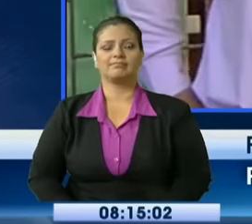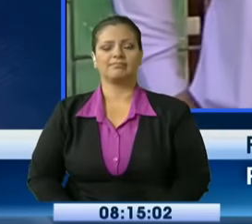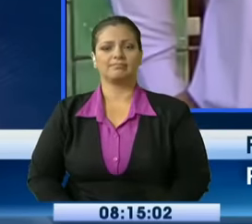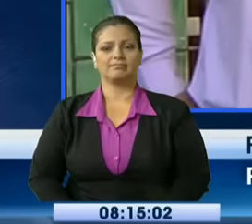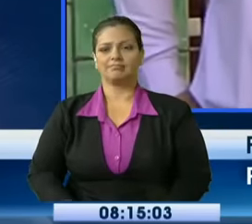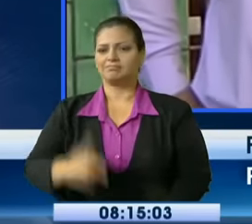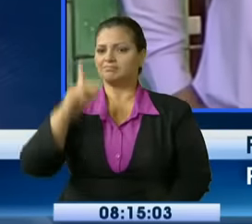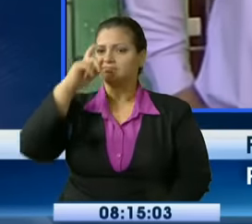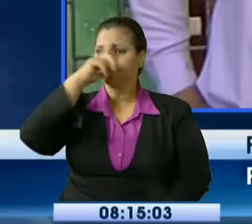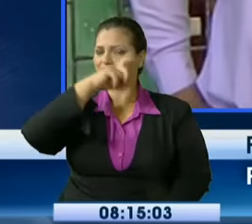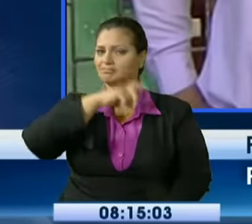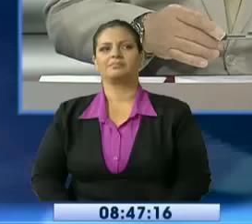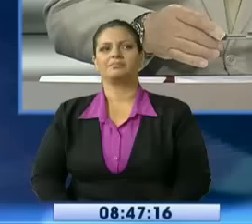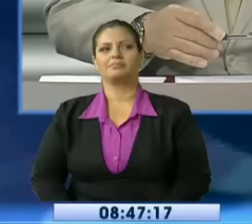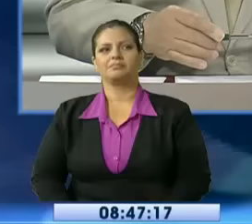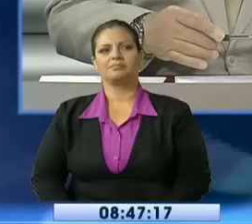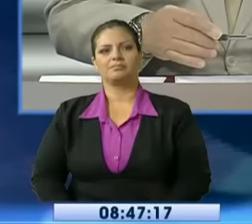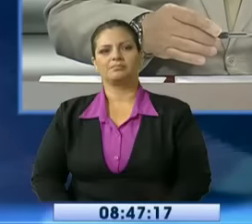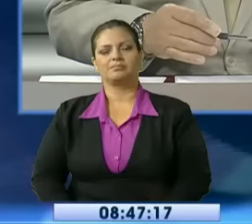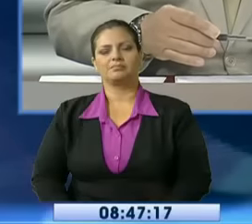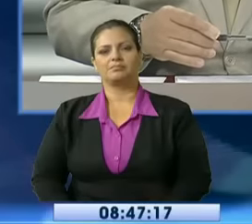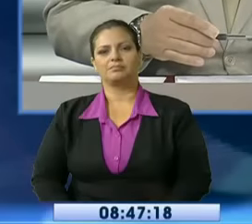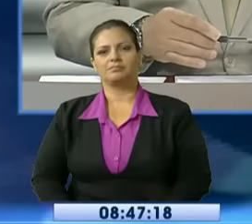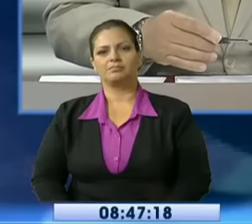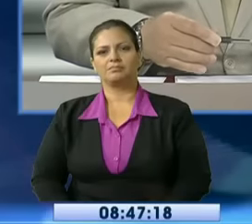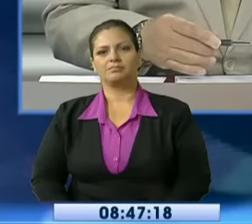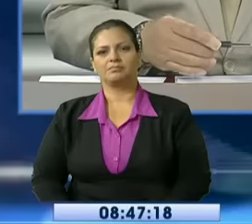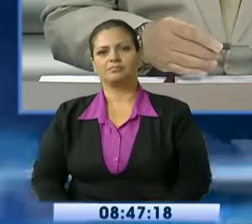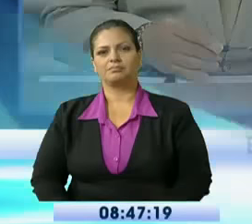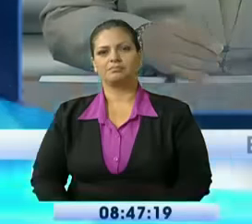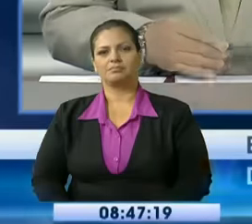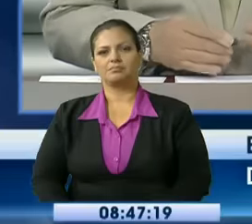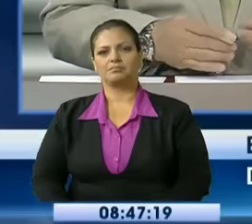Que está pasando momentos muy duros. Esto nuevamente para un informe.